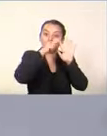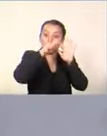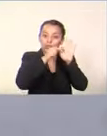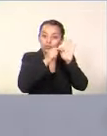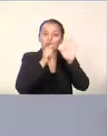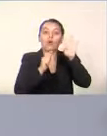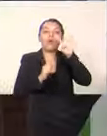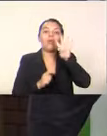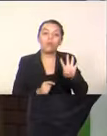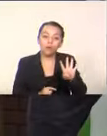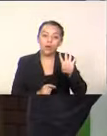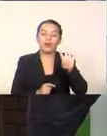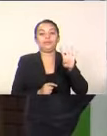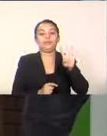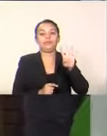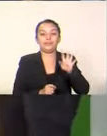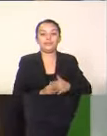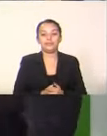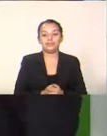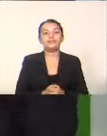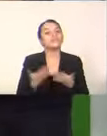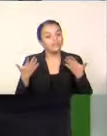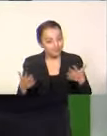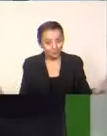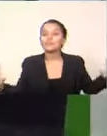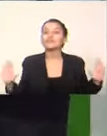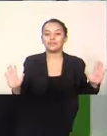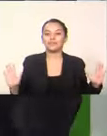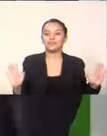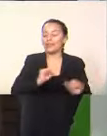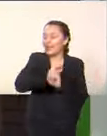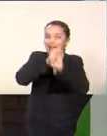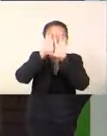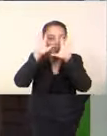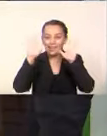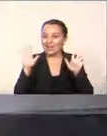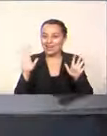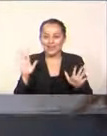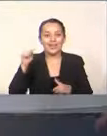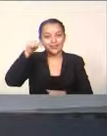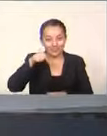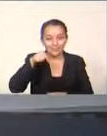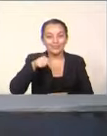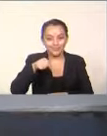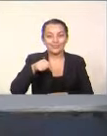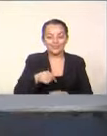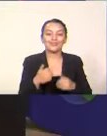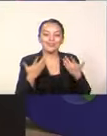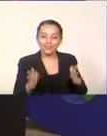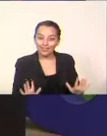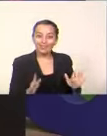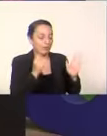3, ¿no? Ahora sí. Ah, excelente. Entonces ahora quito 3 y me ha quedado 1. ¿Y cuánto es 4 menos 3?